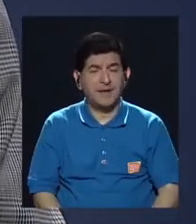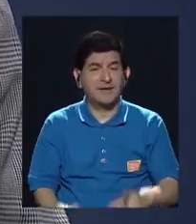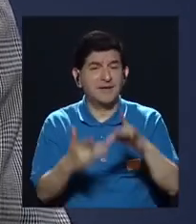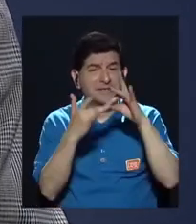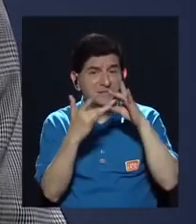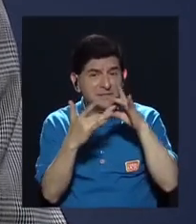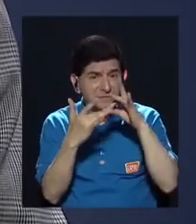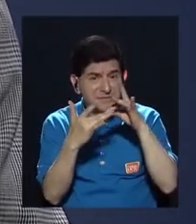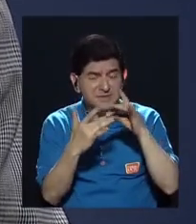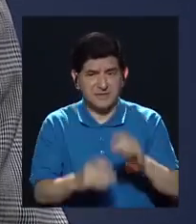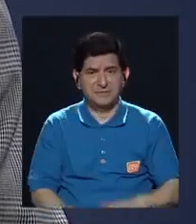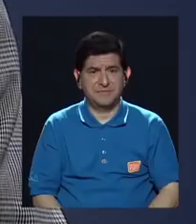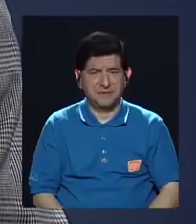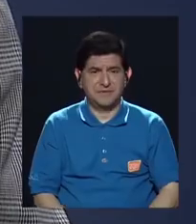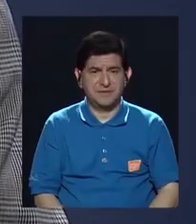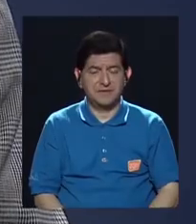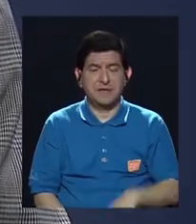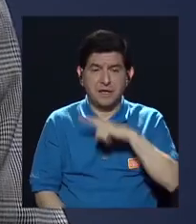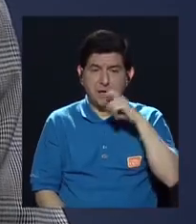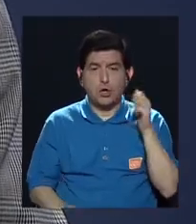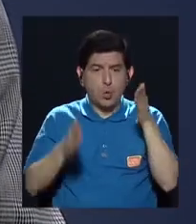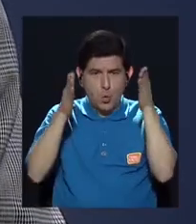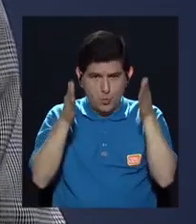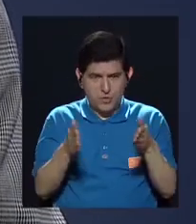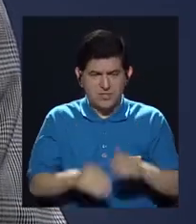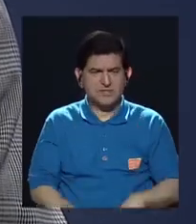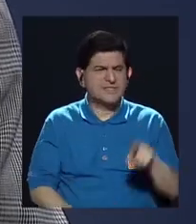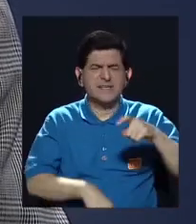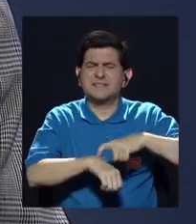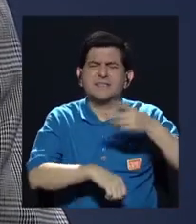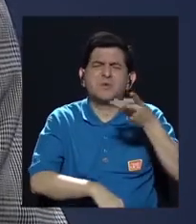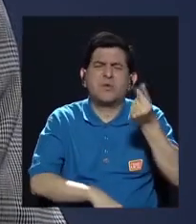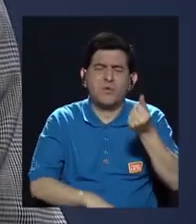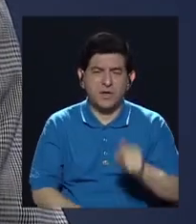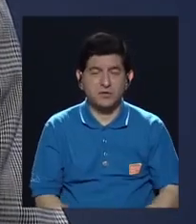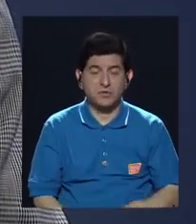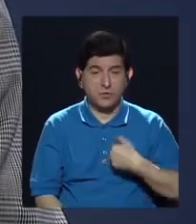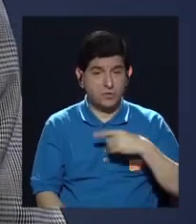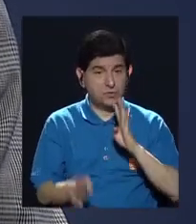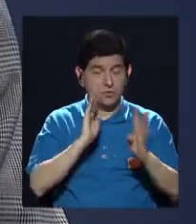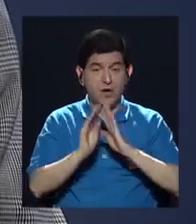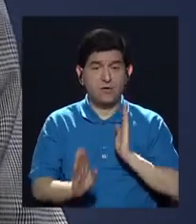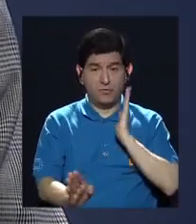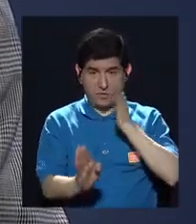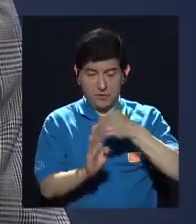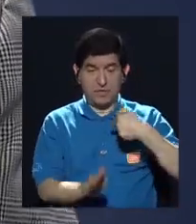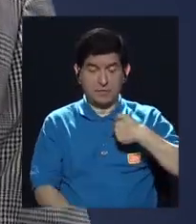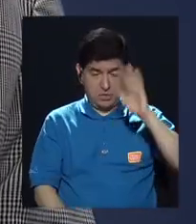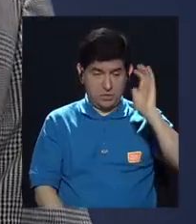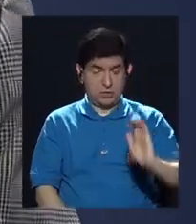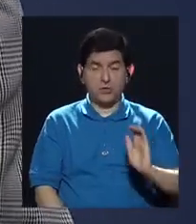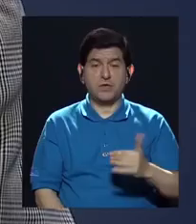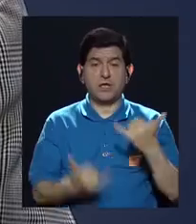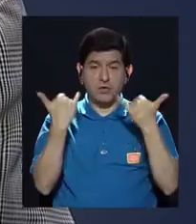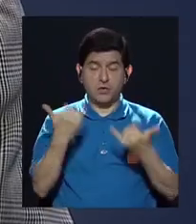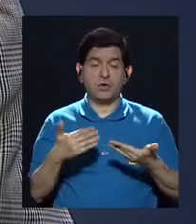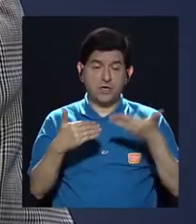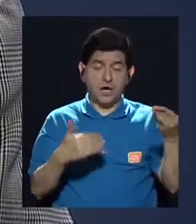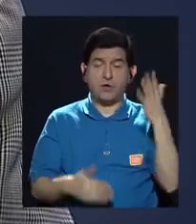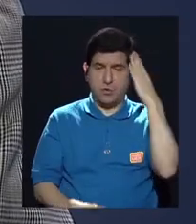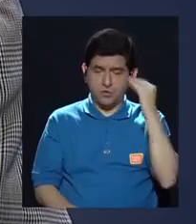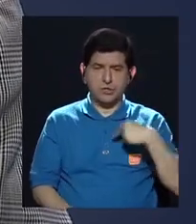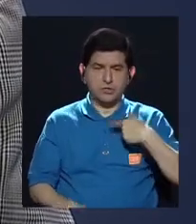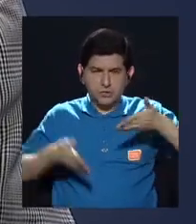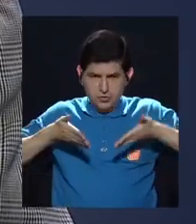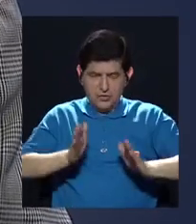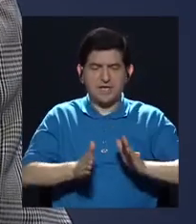cual, sobre todo, los comunistas... ¿Cuánto duró eso? Y hablo en primera persona porque yo era chiquillo y me tocó vivir ya esas